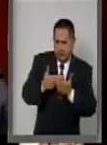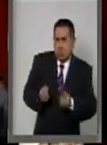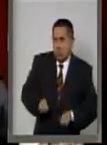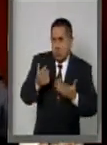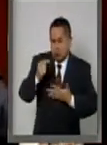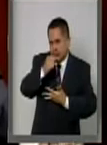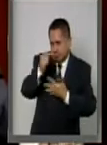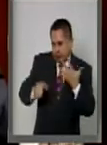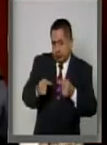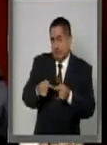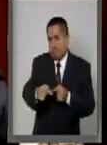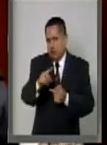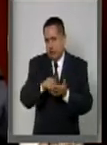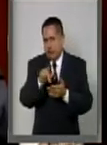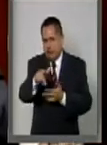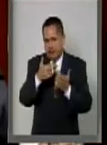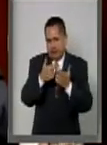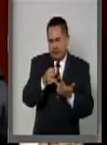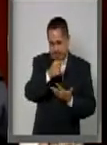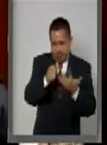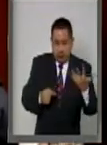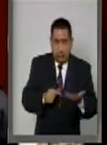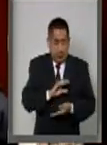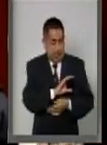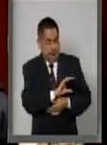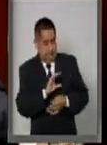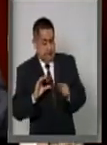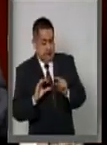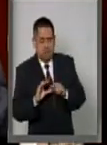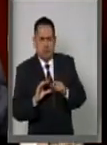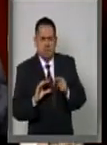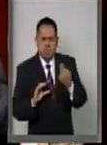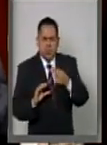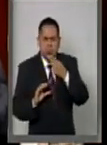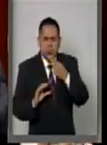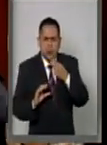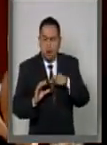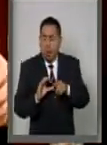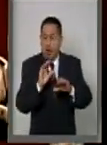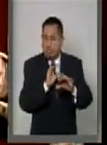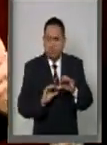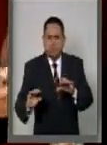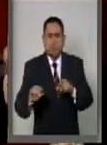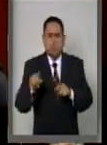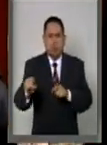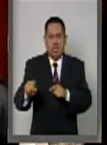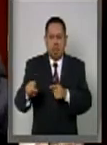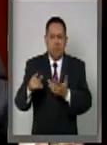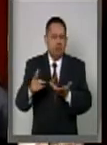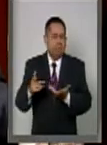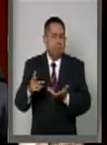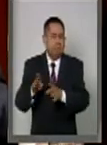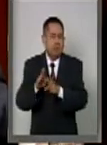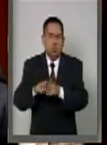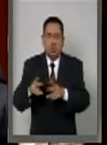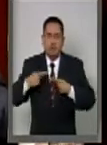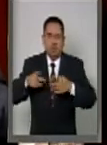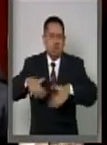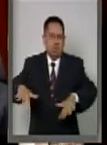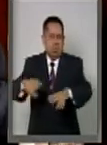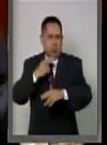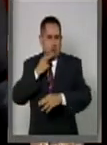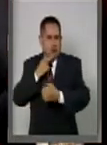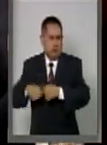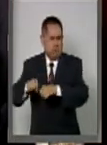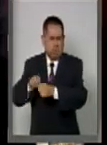en el 2017. Y ese recurso se usó en todo caso para el fortalecimiento de nuestro balance público. Y el